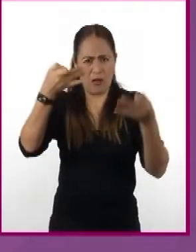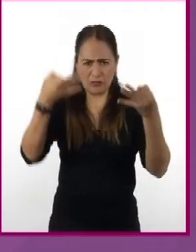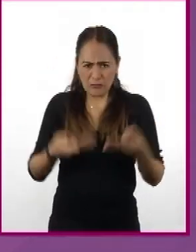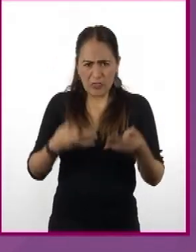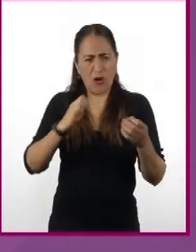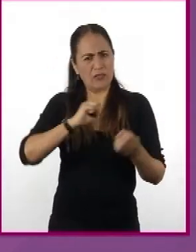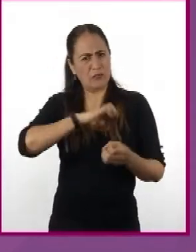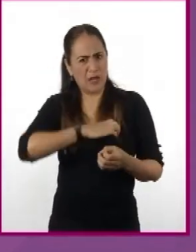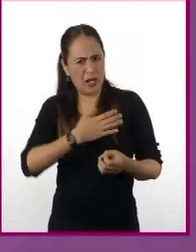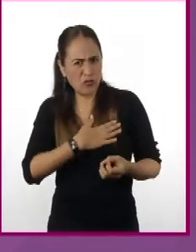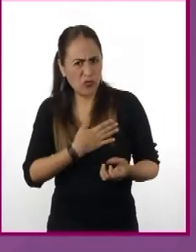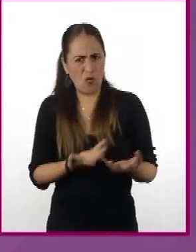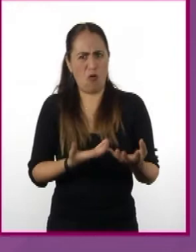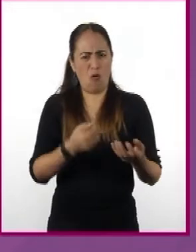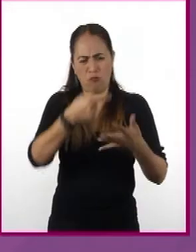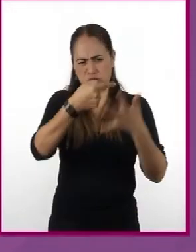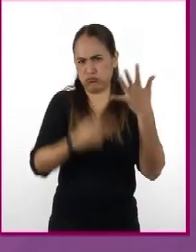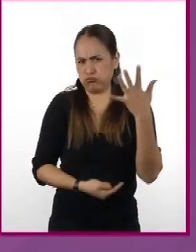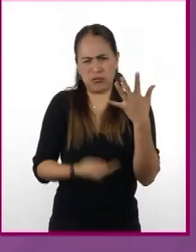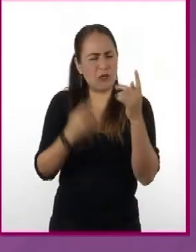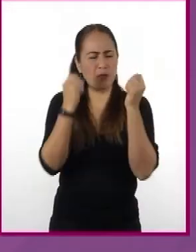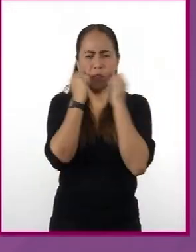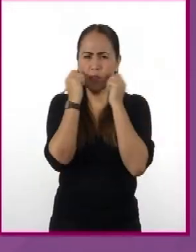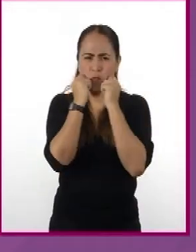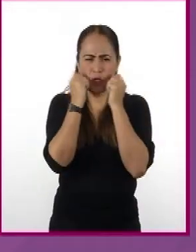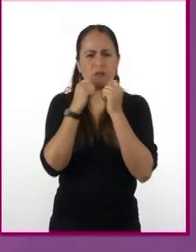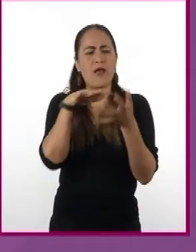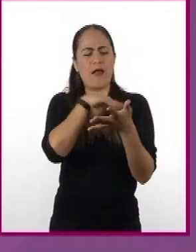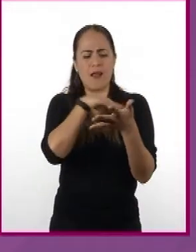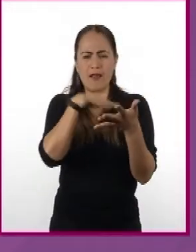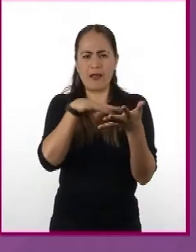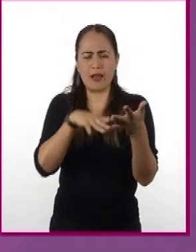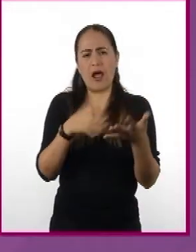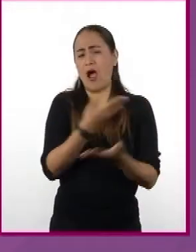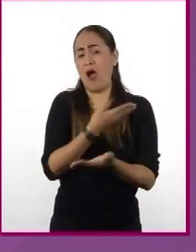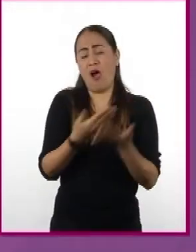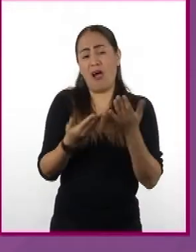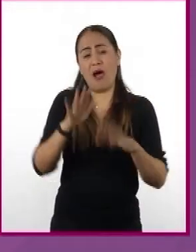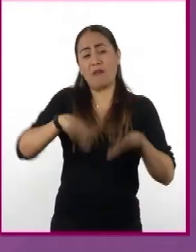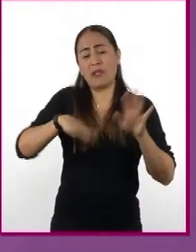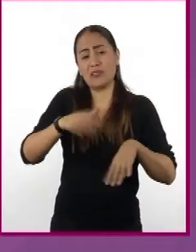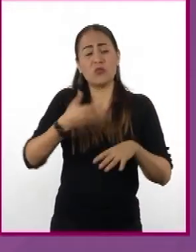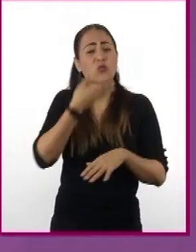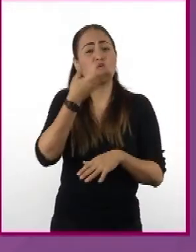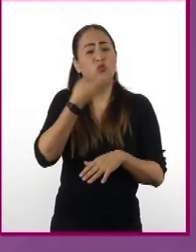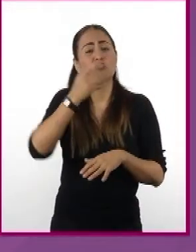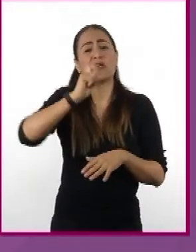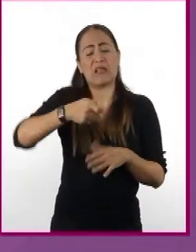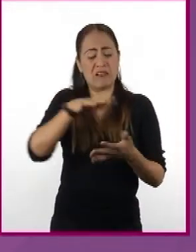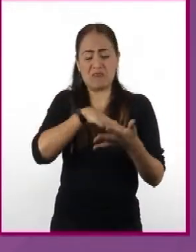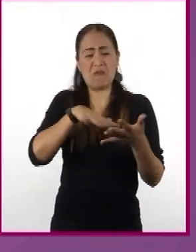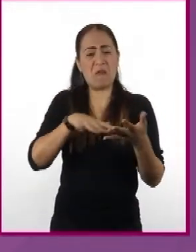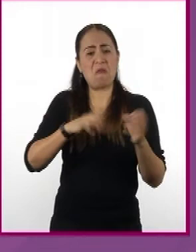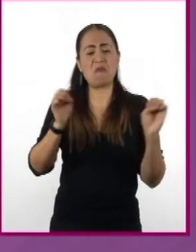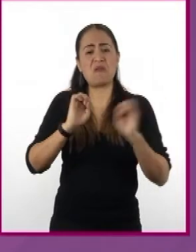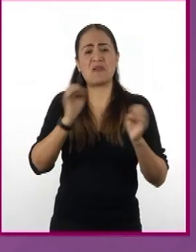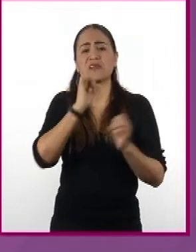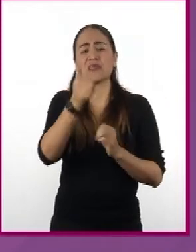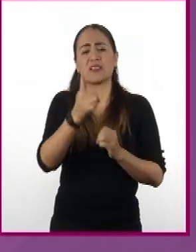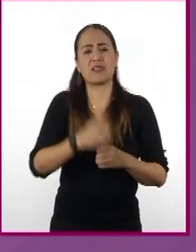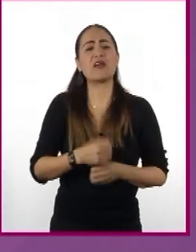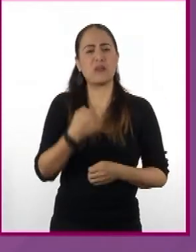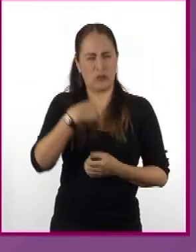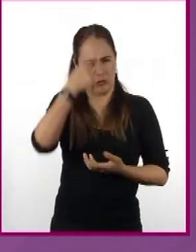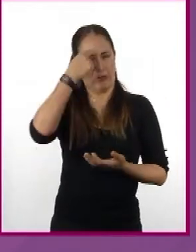español o se escriba desde el árabe. Lo que no tenemos de repente los jóvenes es acercarnos a la lectura. Yo creo que la lectura